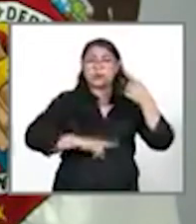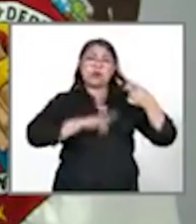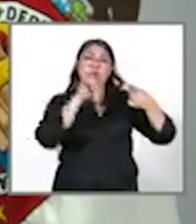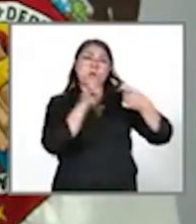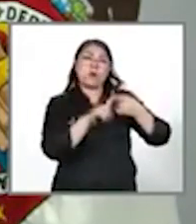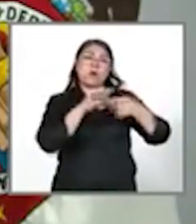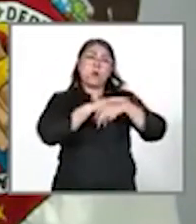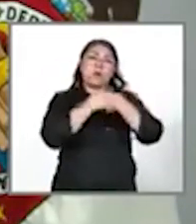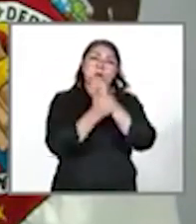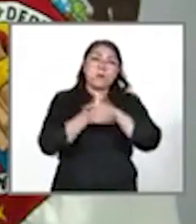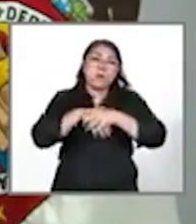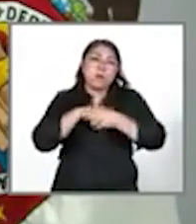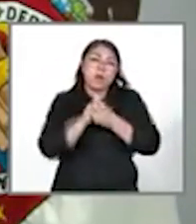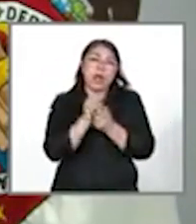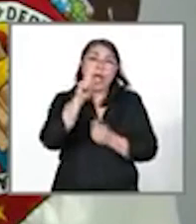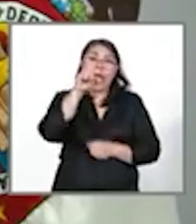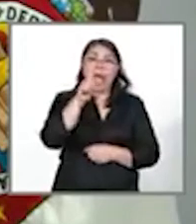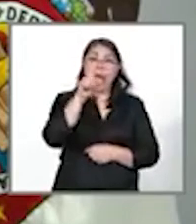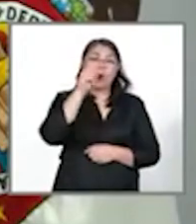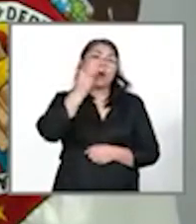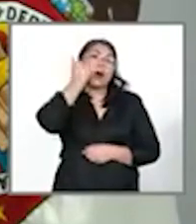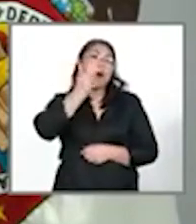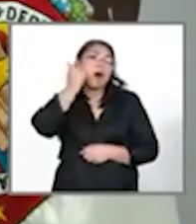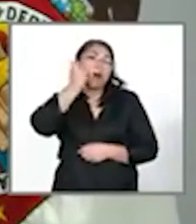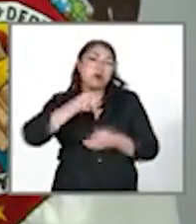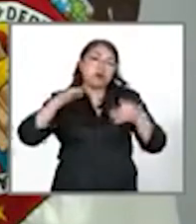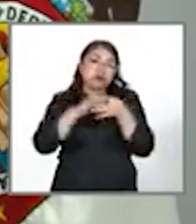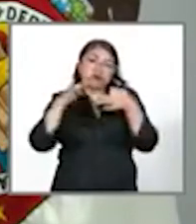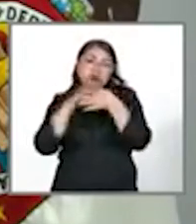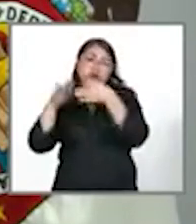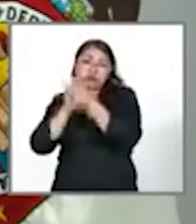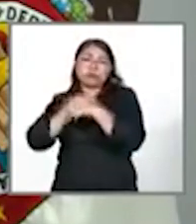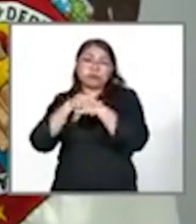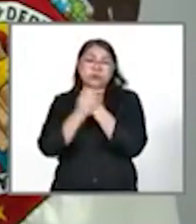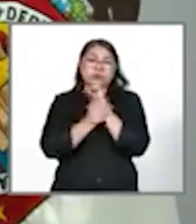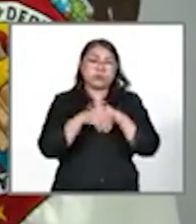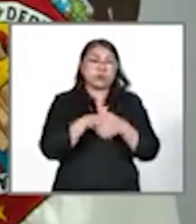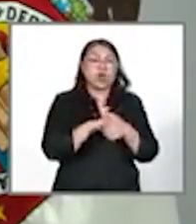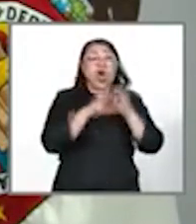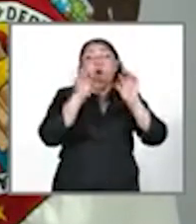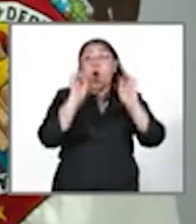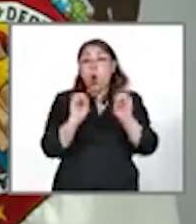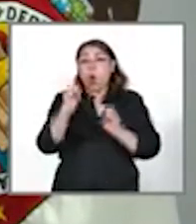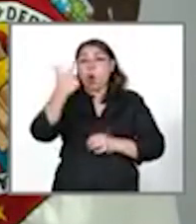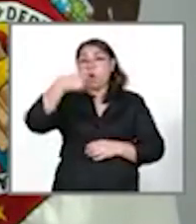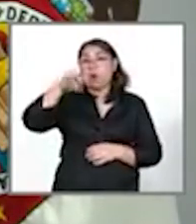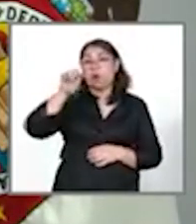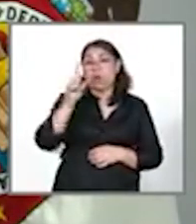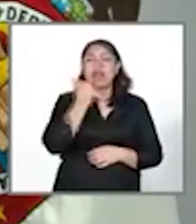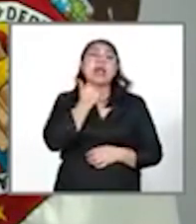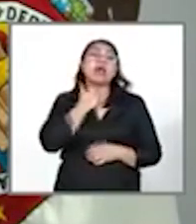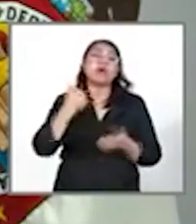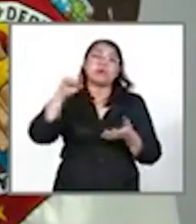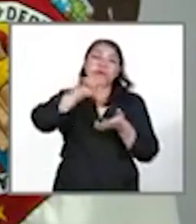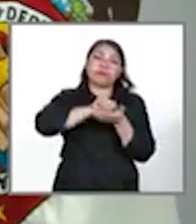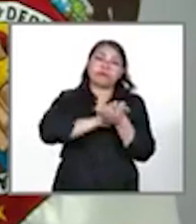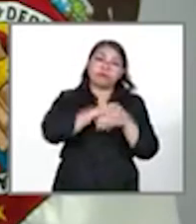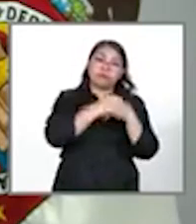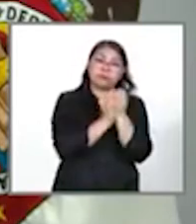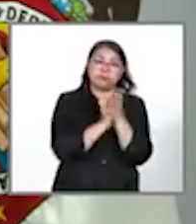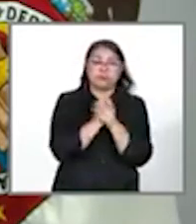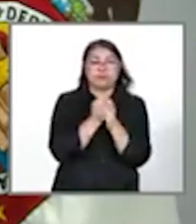el lavado de manos con agua y jabón de manera frecuente y en su caso utilizar gel con alcohol al